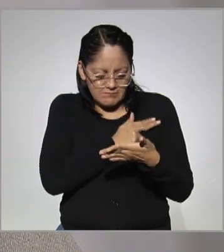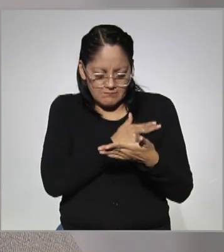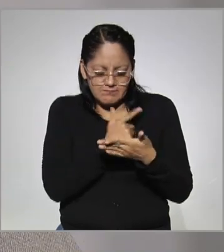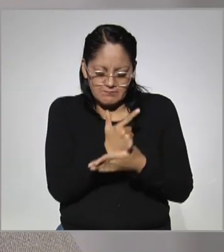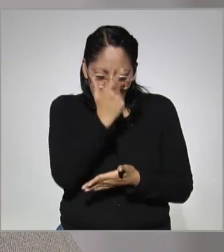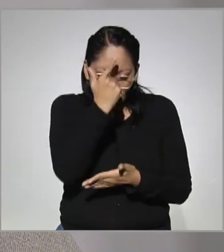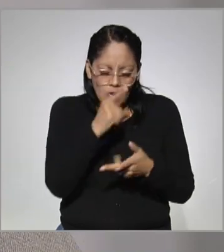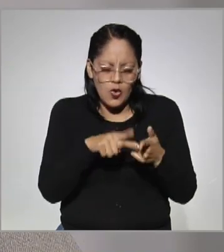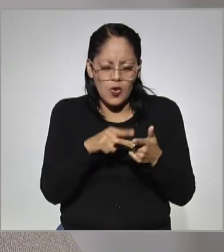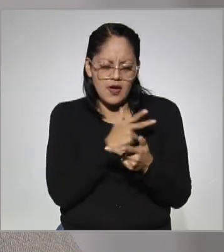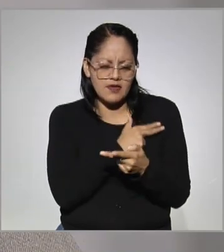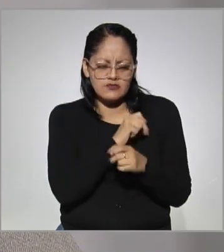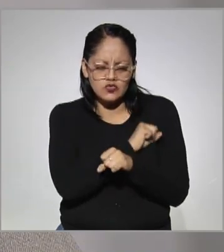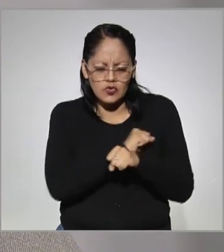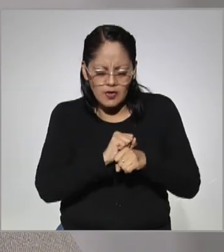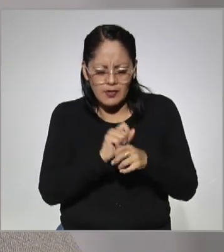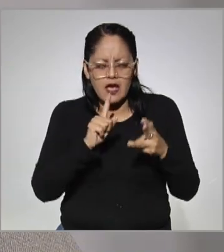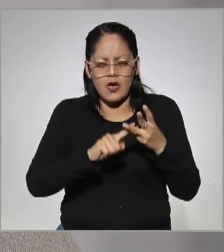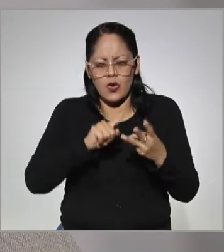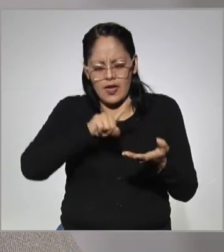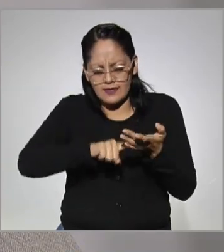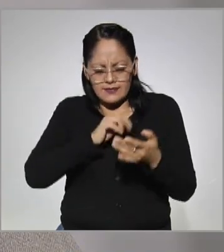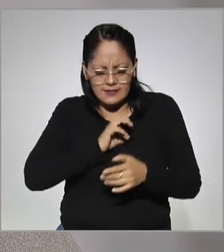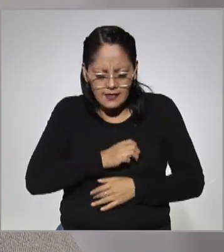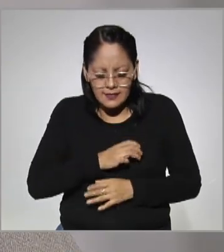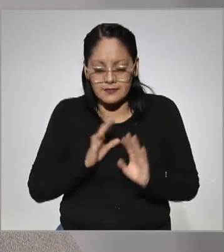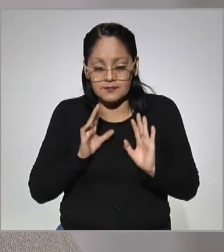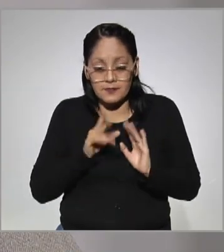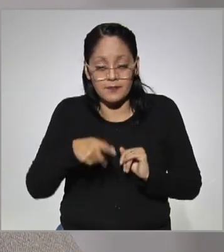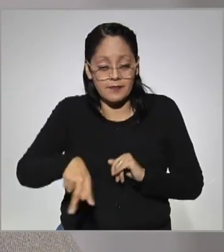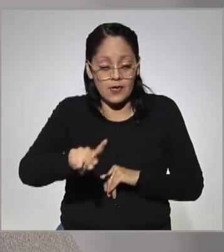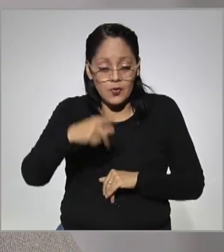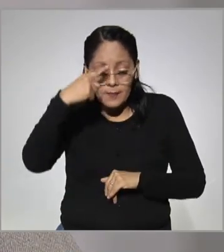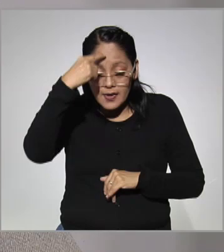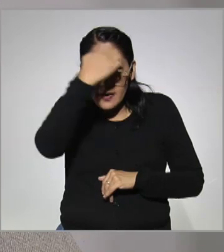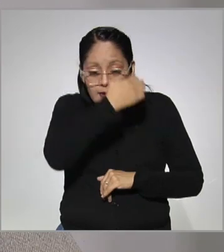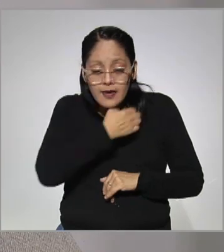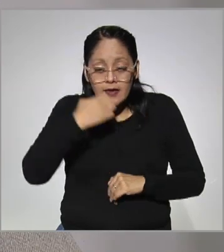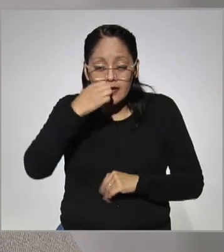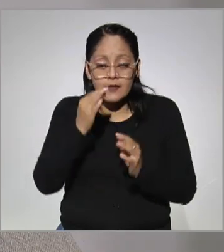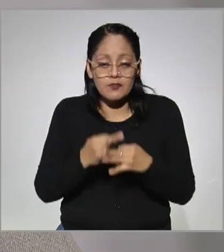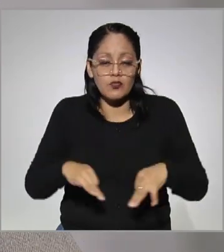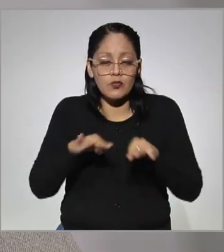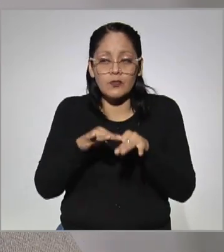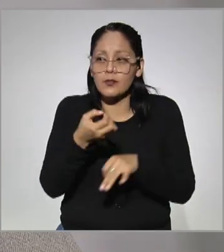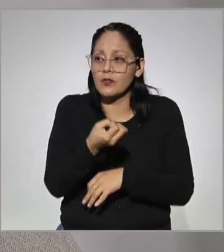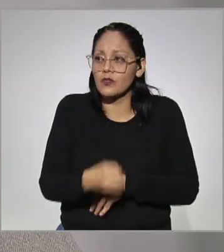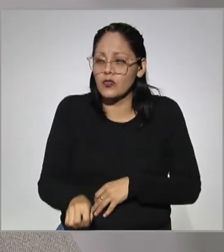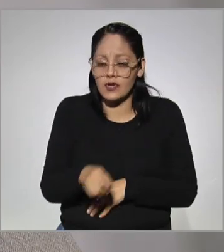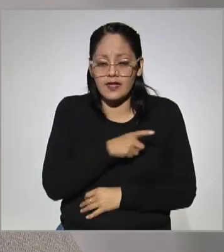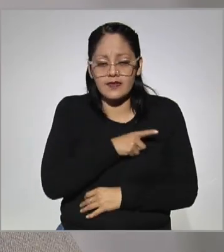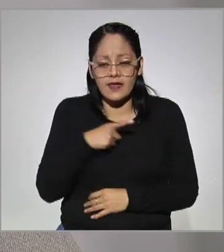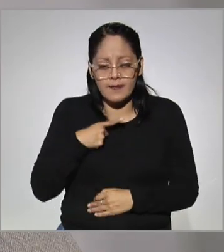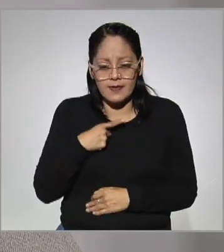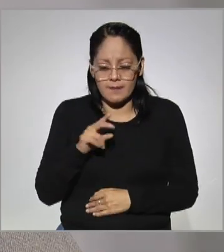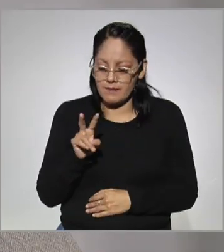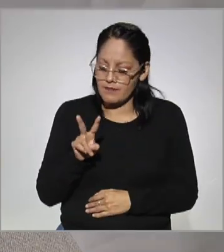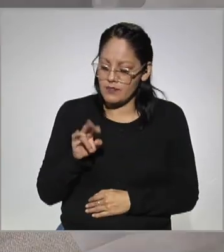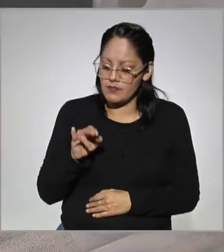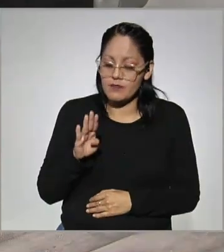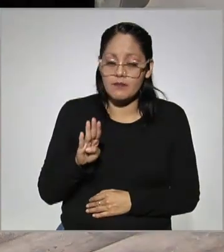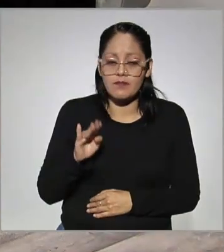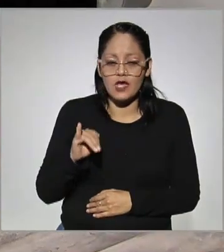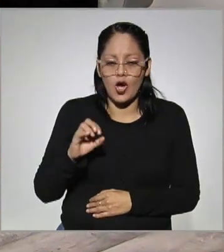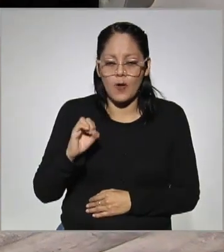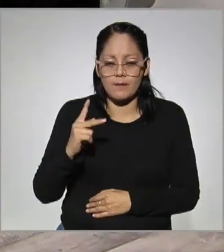grado, de bajo grado o incluso un cáncer. Pero para el diagnóstico es forzoso que se realice la biopsia, porque de